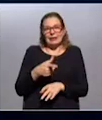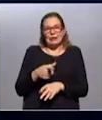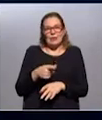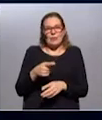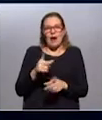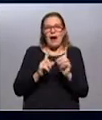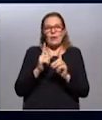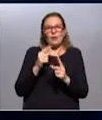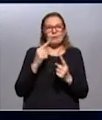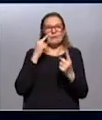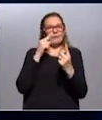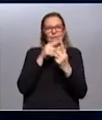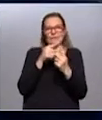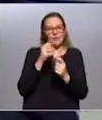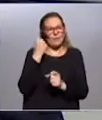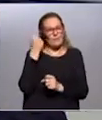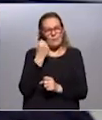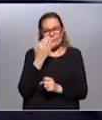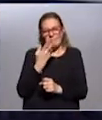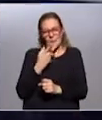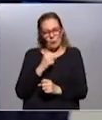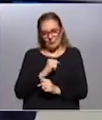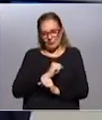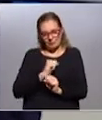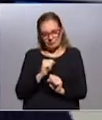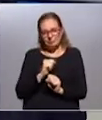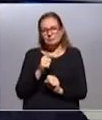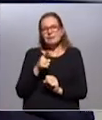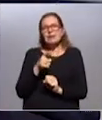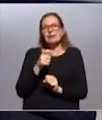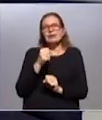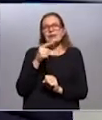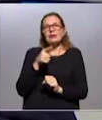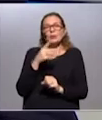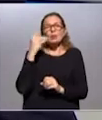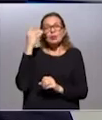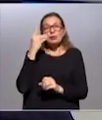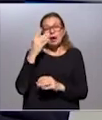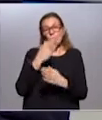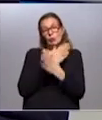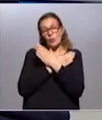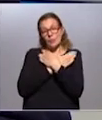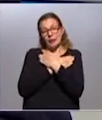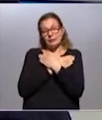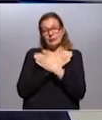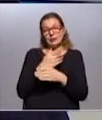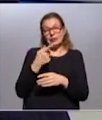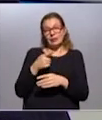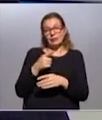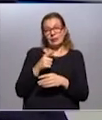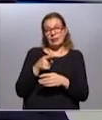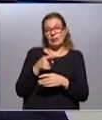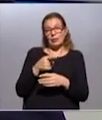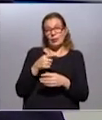desafío que realmente me gusta yo en este periodo había salido diputado suplente este se me